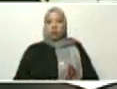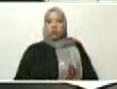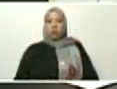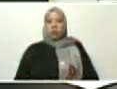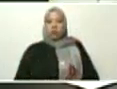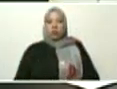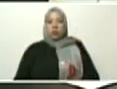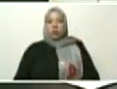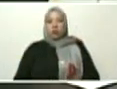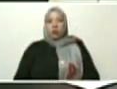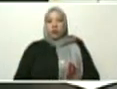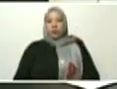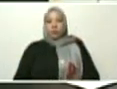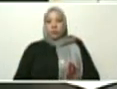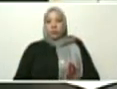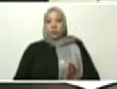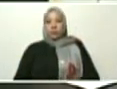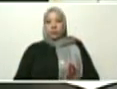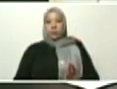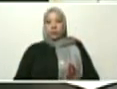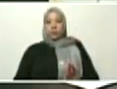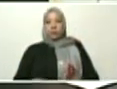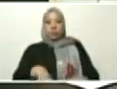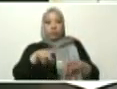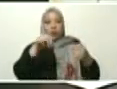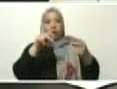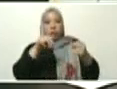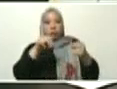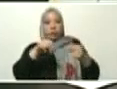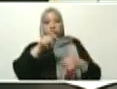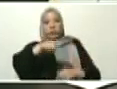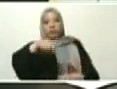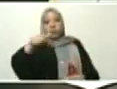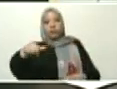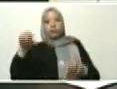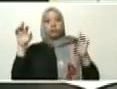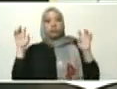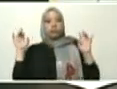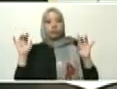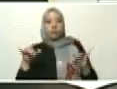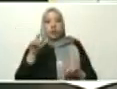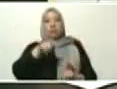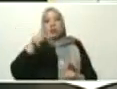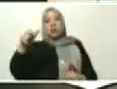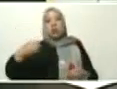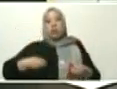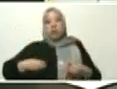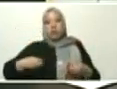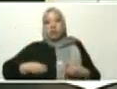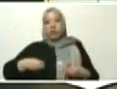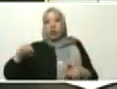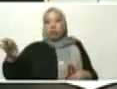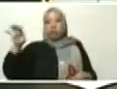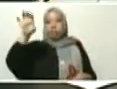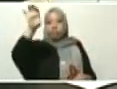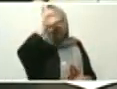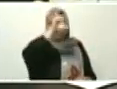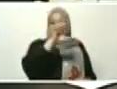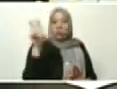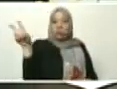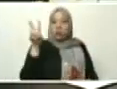Mucho se ha hablado de la migración. Y bueno, hay gente que